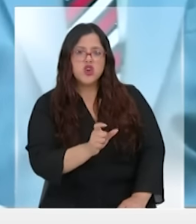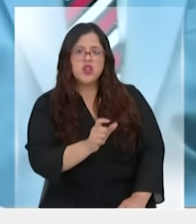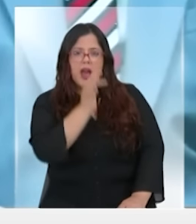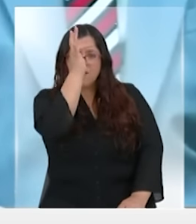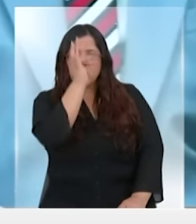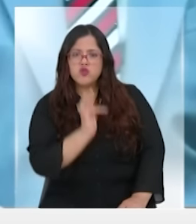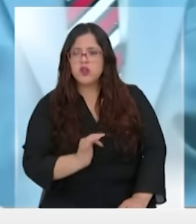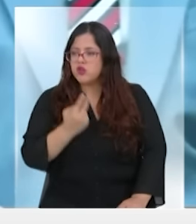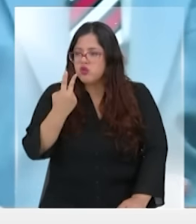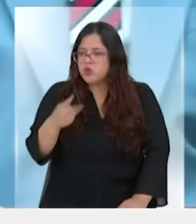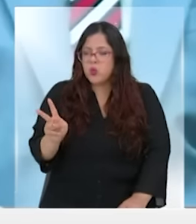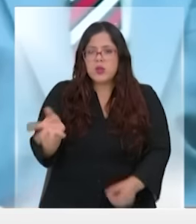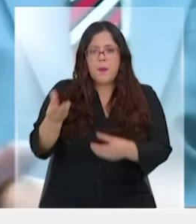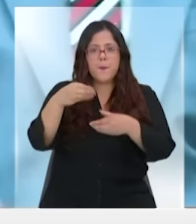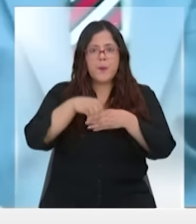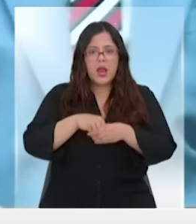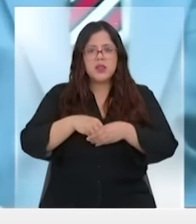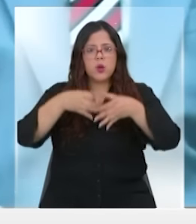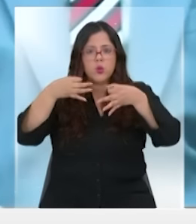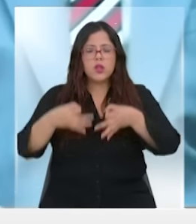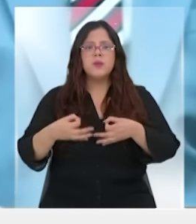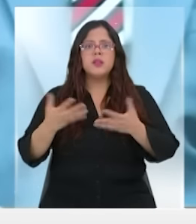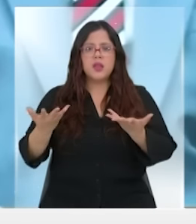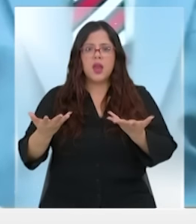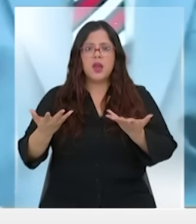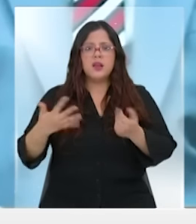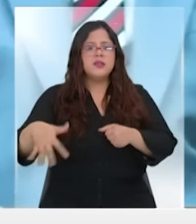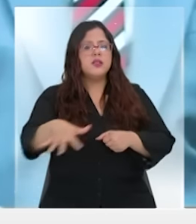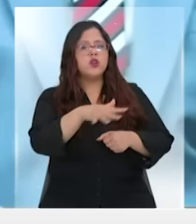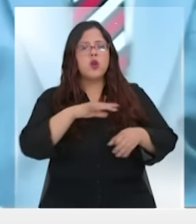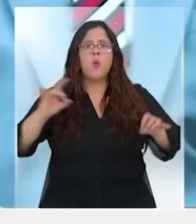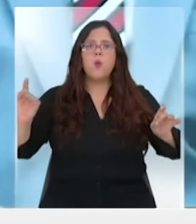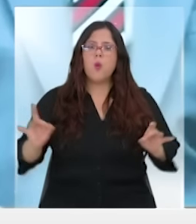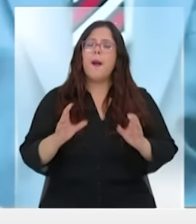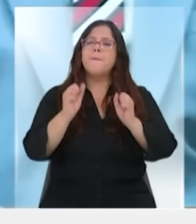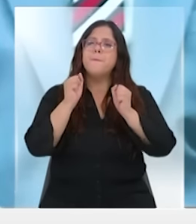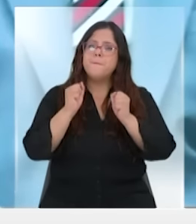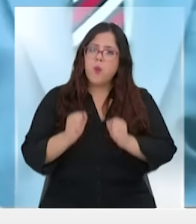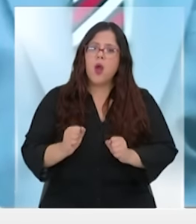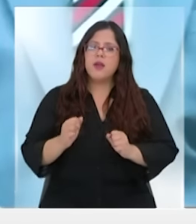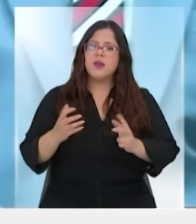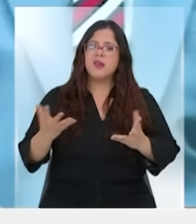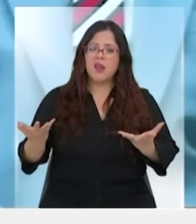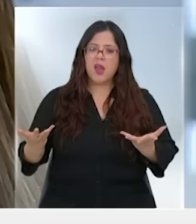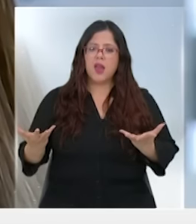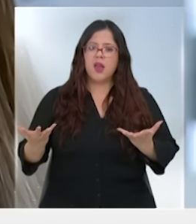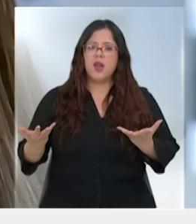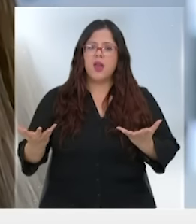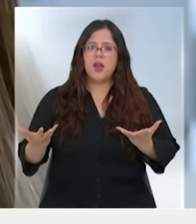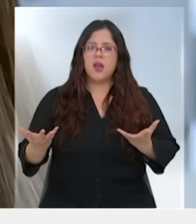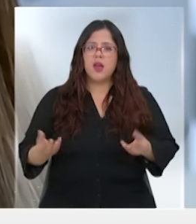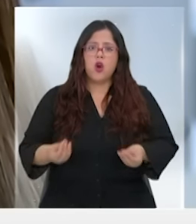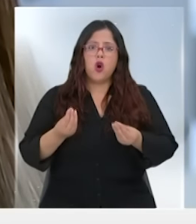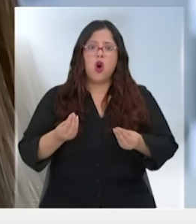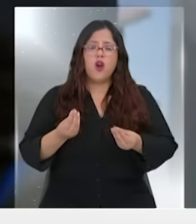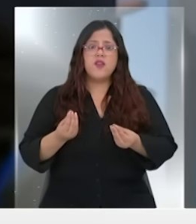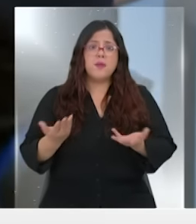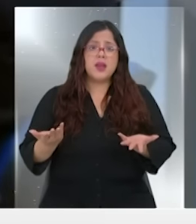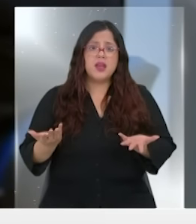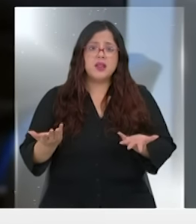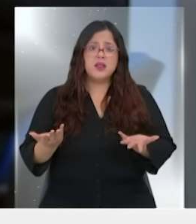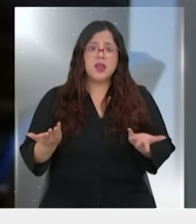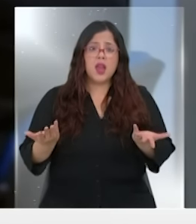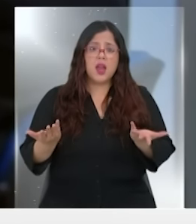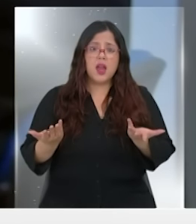suya y que lleva adelante actuaciones que podrían significar pérdida de evidencia,